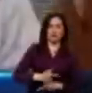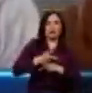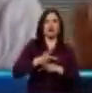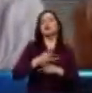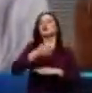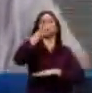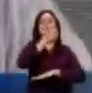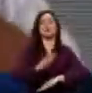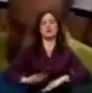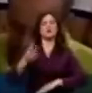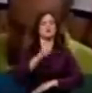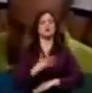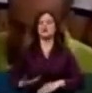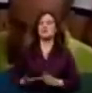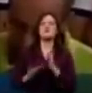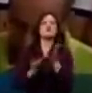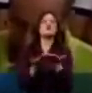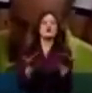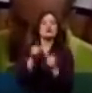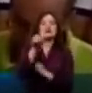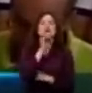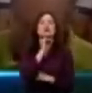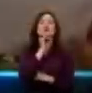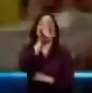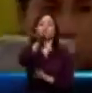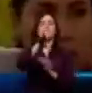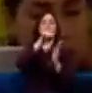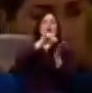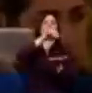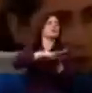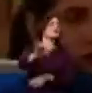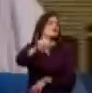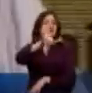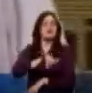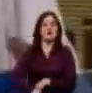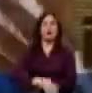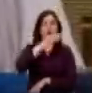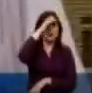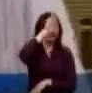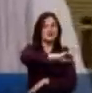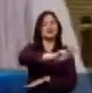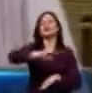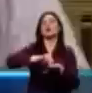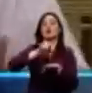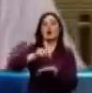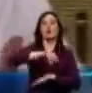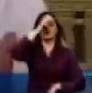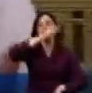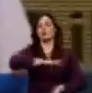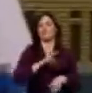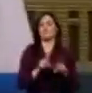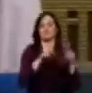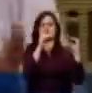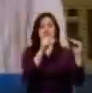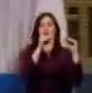como referencia al Servicio Secreto Norteamericano y aseguró además que las Fuerzas Armadas y la Policía Nacional no están preparadas